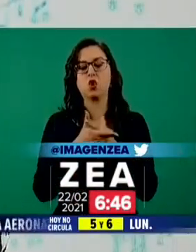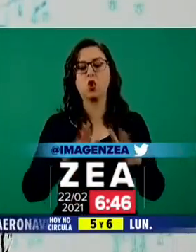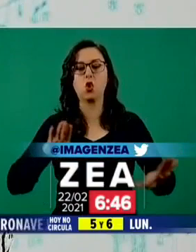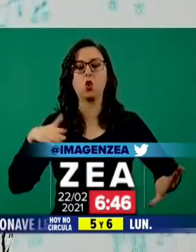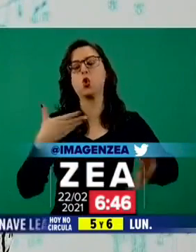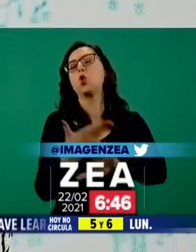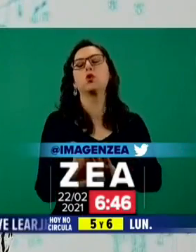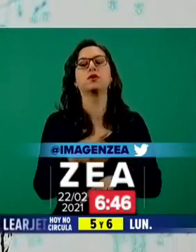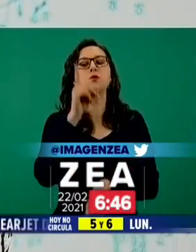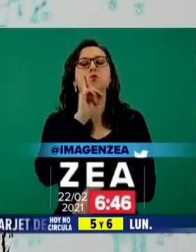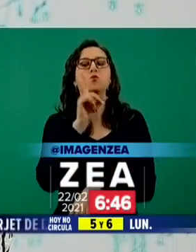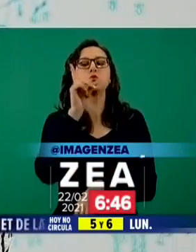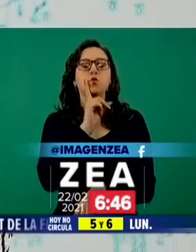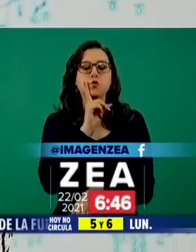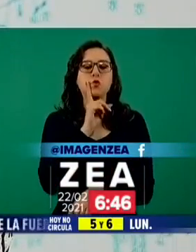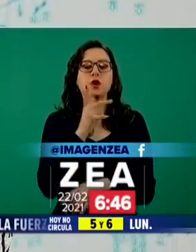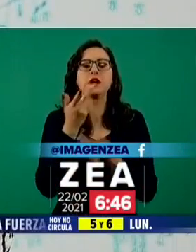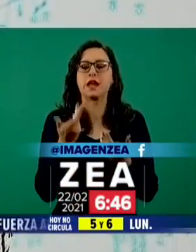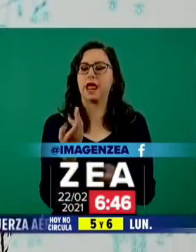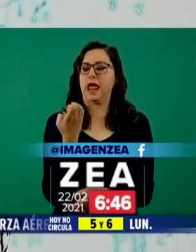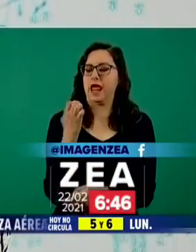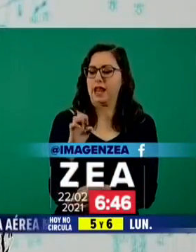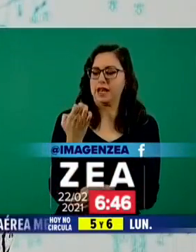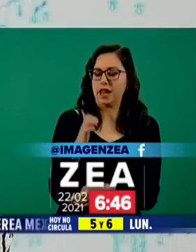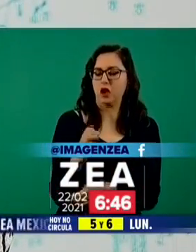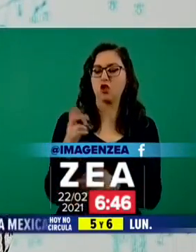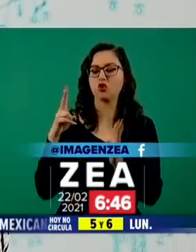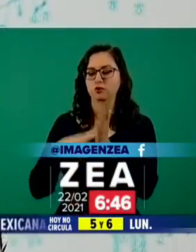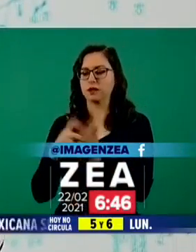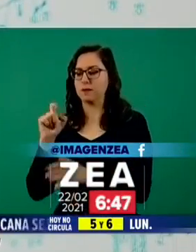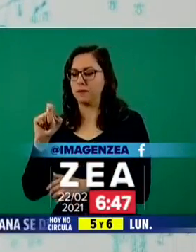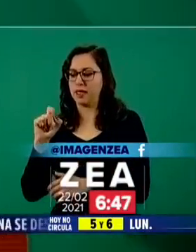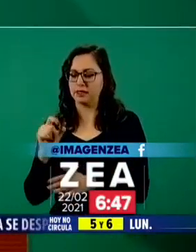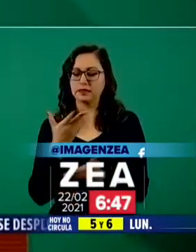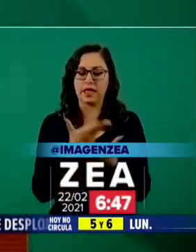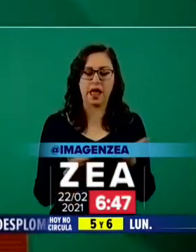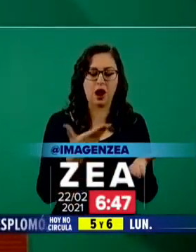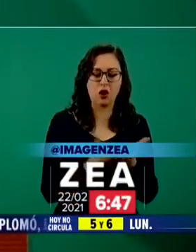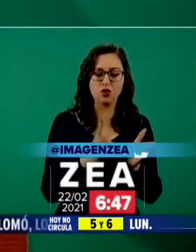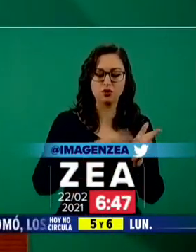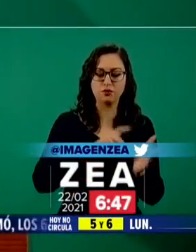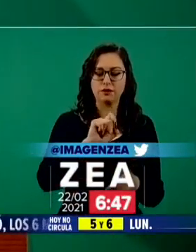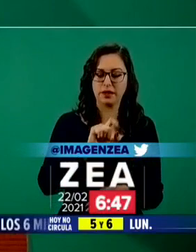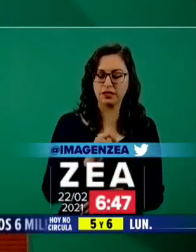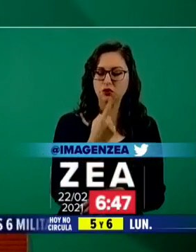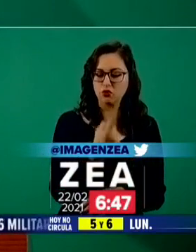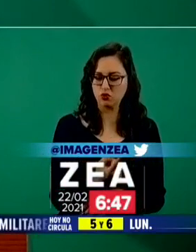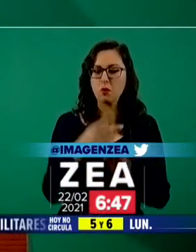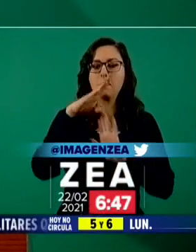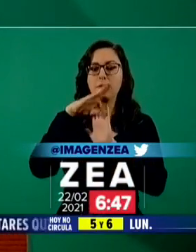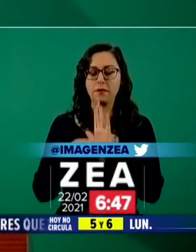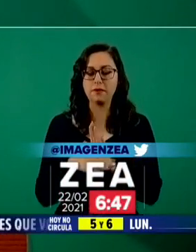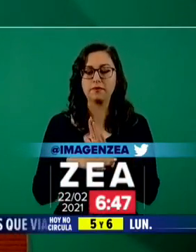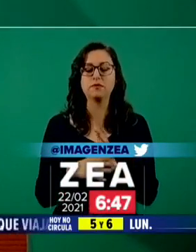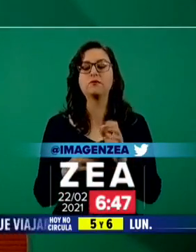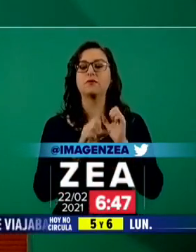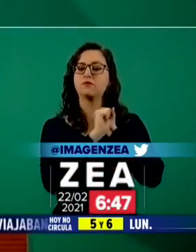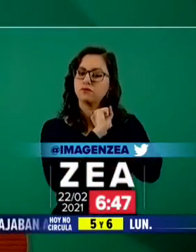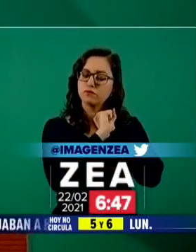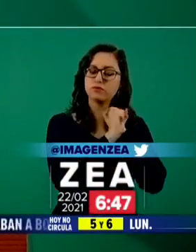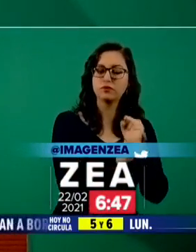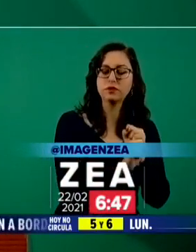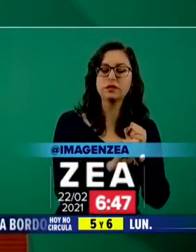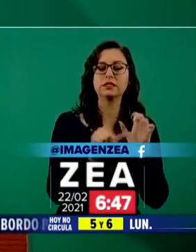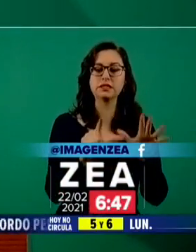baja respecto del mismo mes de 2007 la trata de personas bajo 17.8 por ciento la